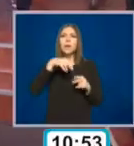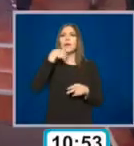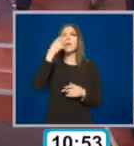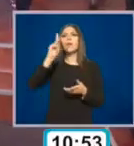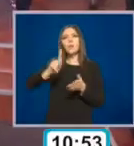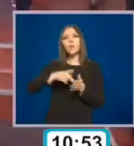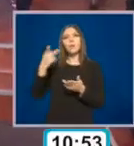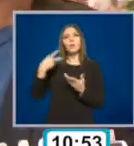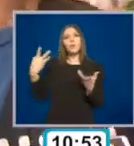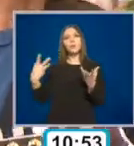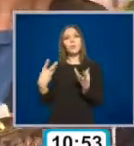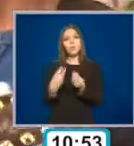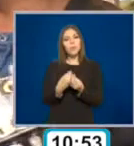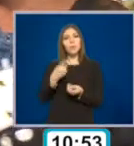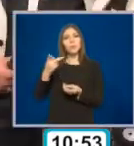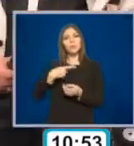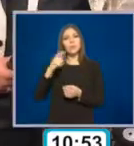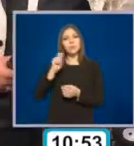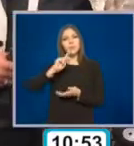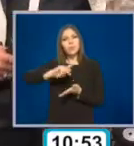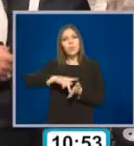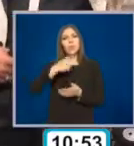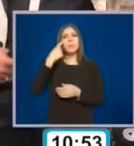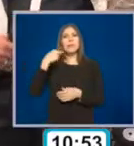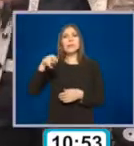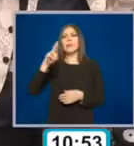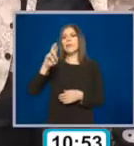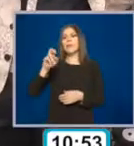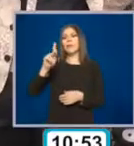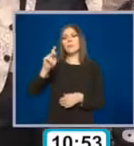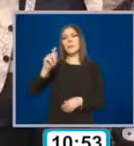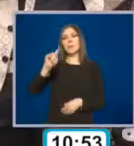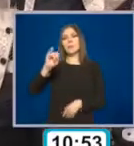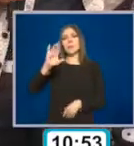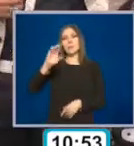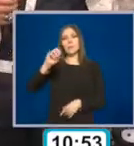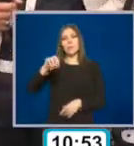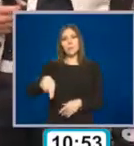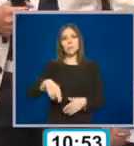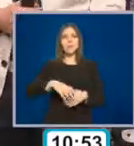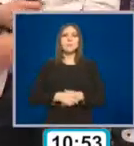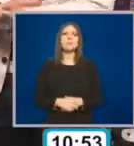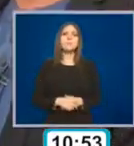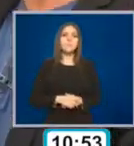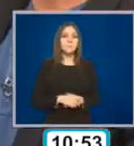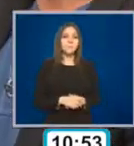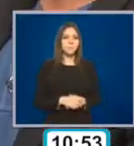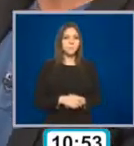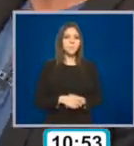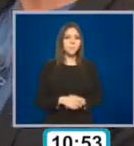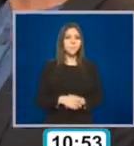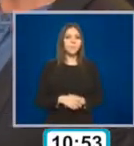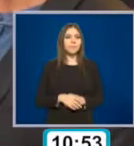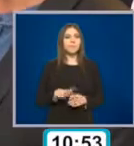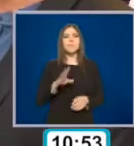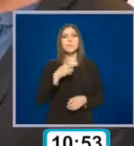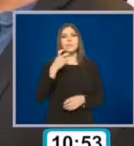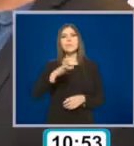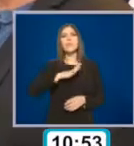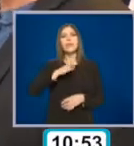para tener lo que es la repetición, compadre. Repetir la Eso. pasión. ¿Para qué? Repetir la pasión, baby. Muy bien. Ahí sí viene Oye, el contacto del cuarto tipo,